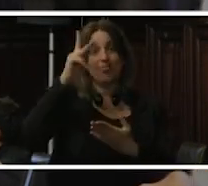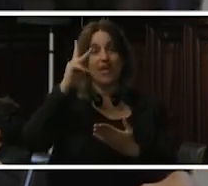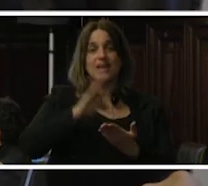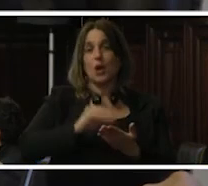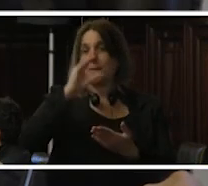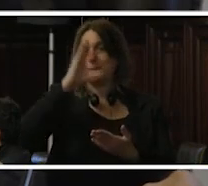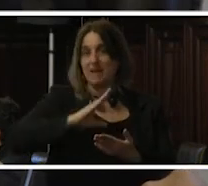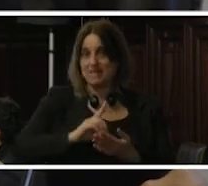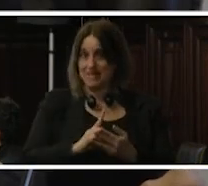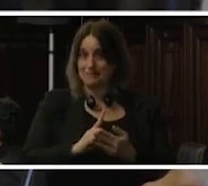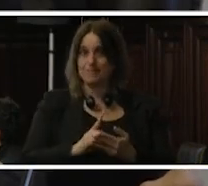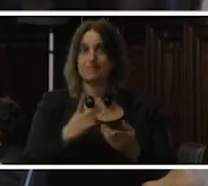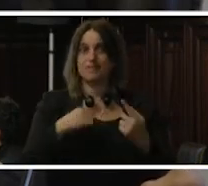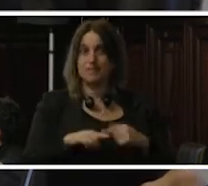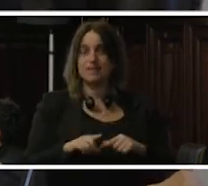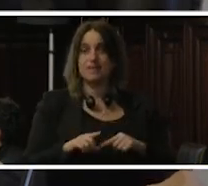Brasil.